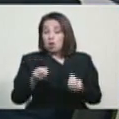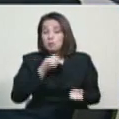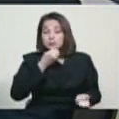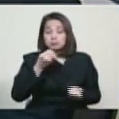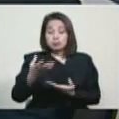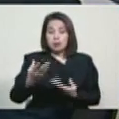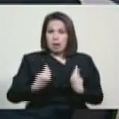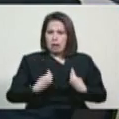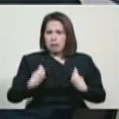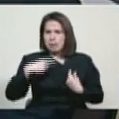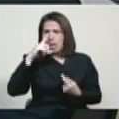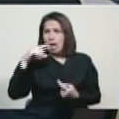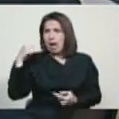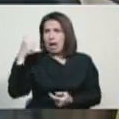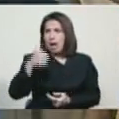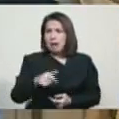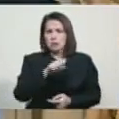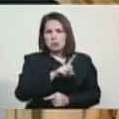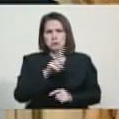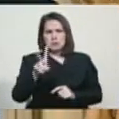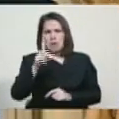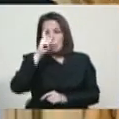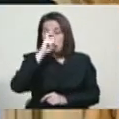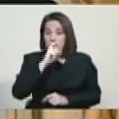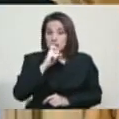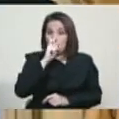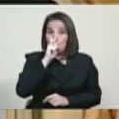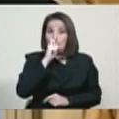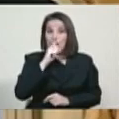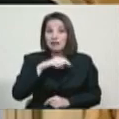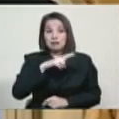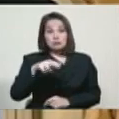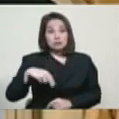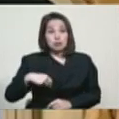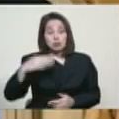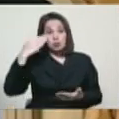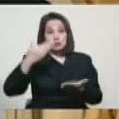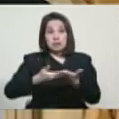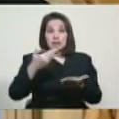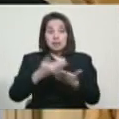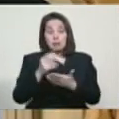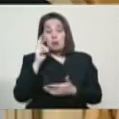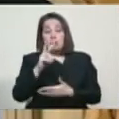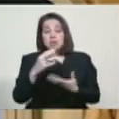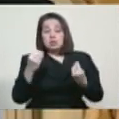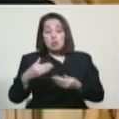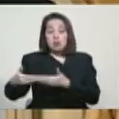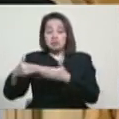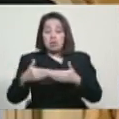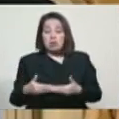en aquellos años, hace 12 años, somos testigos y le hemos visto la cara al fascismo.